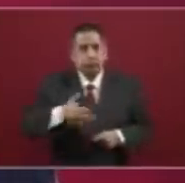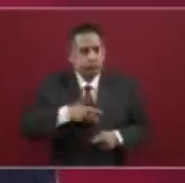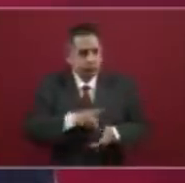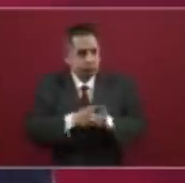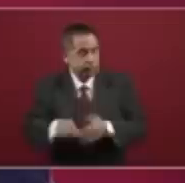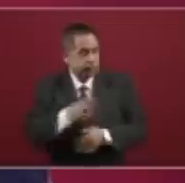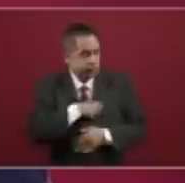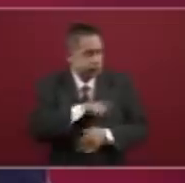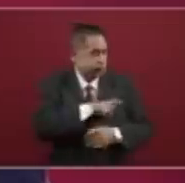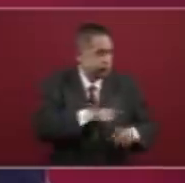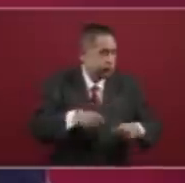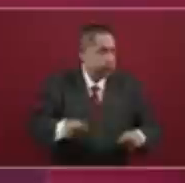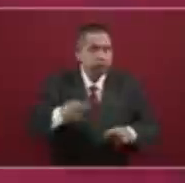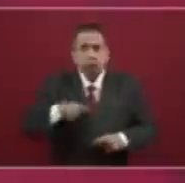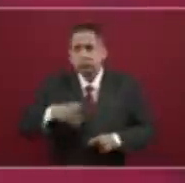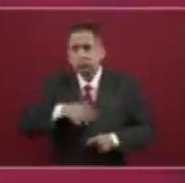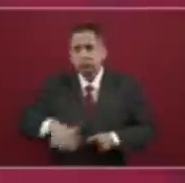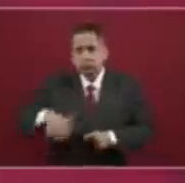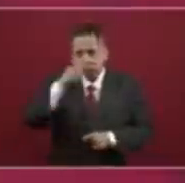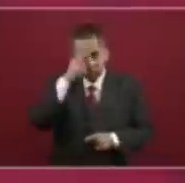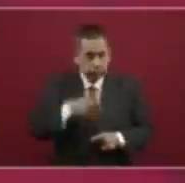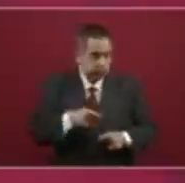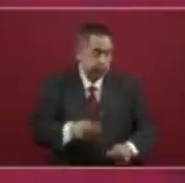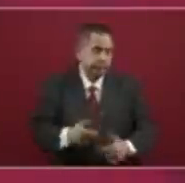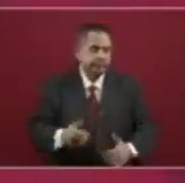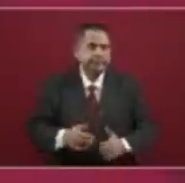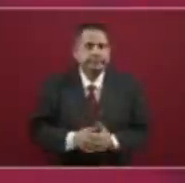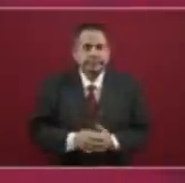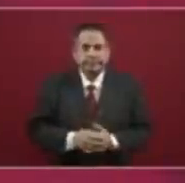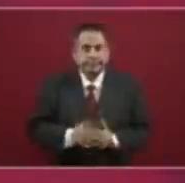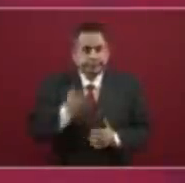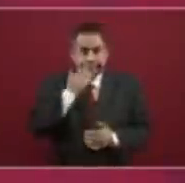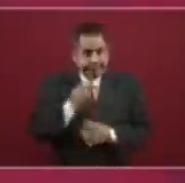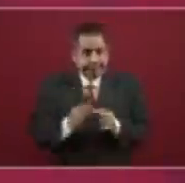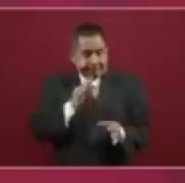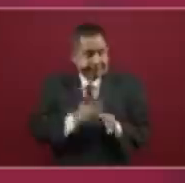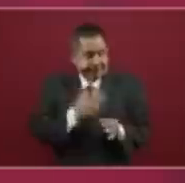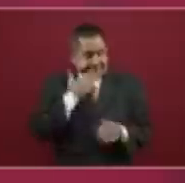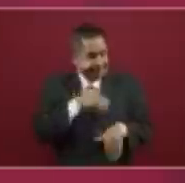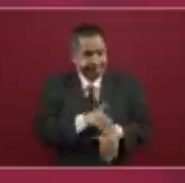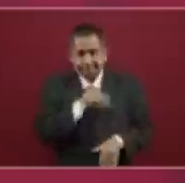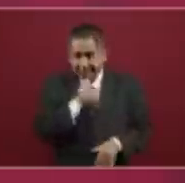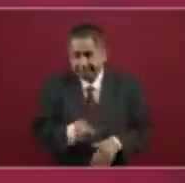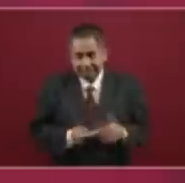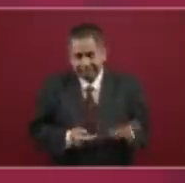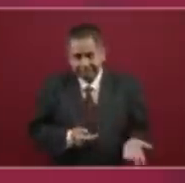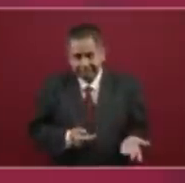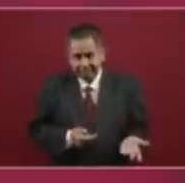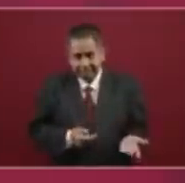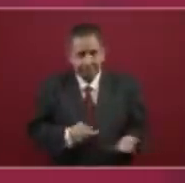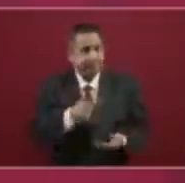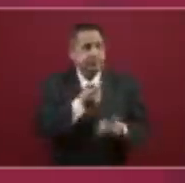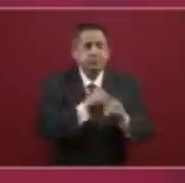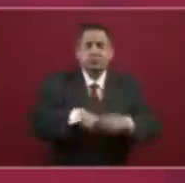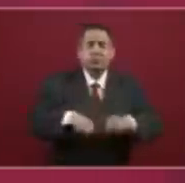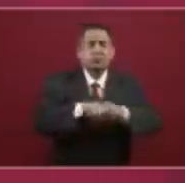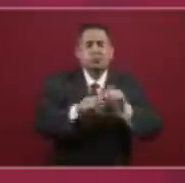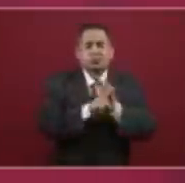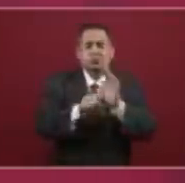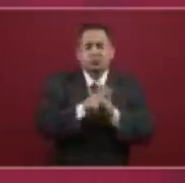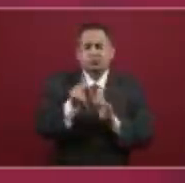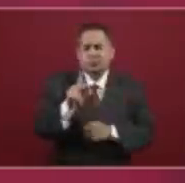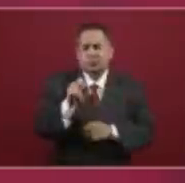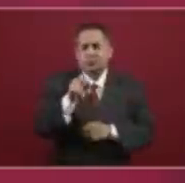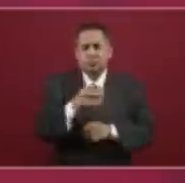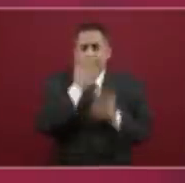al pueblo de México. No se cumple. eso que llaman seguro popular ni es seguro